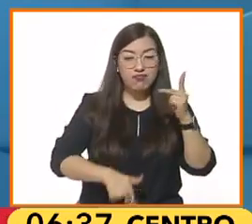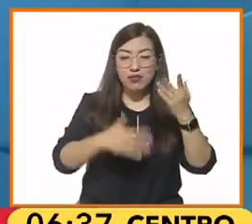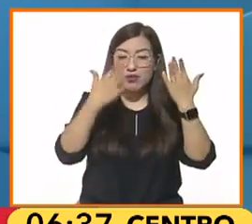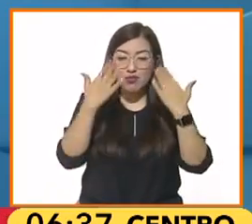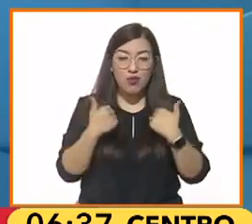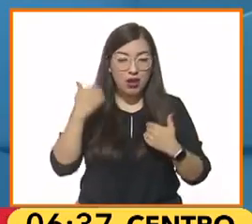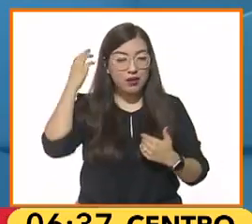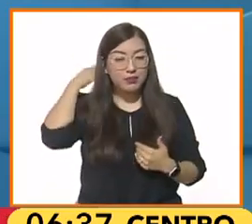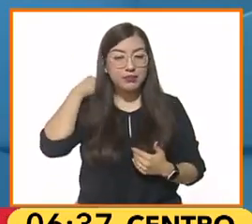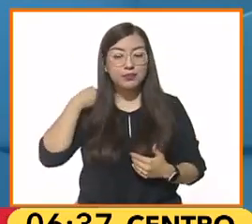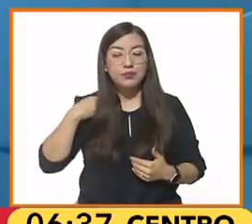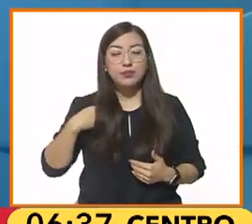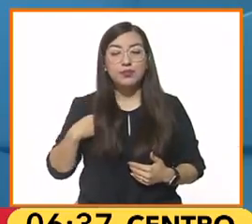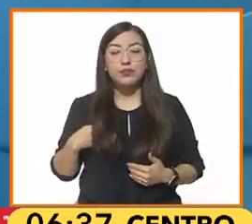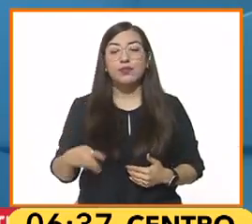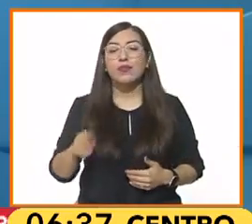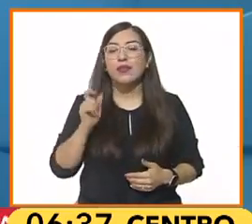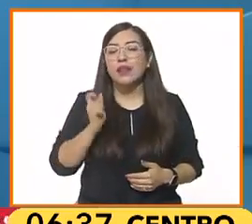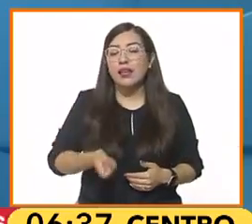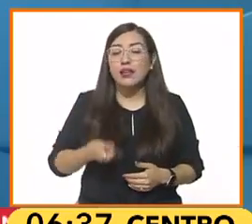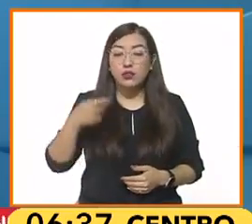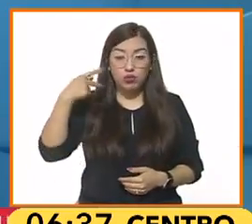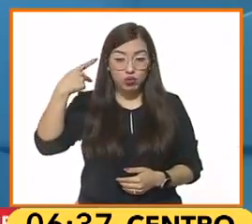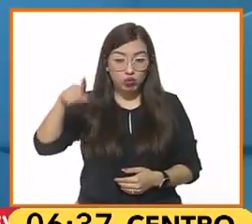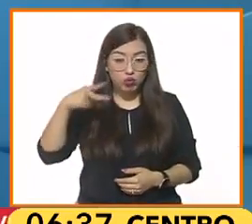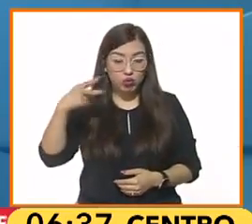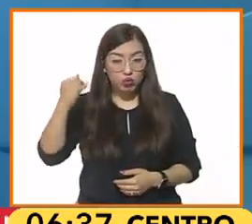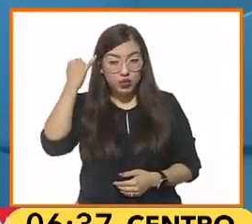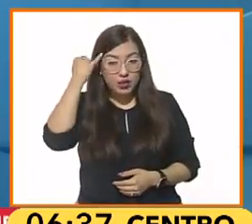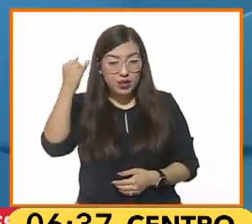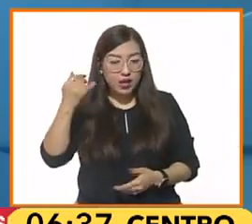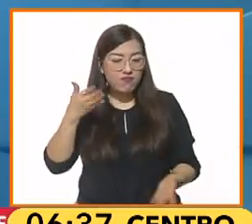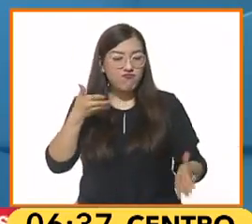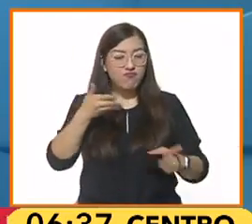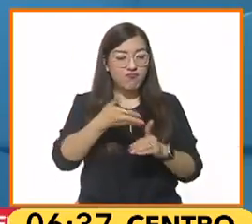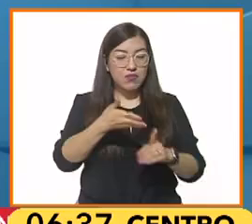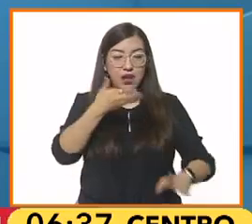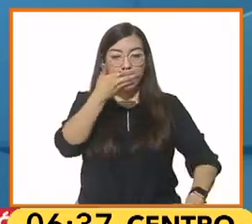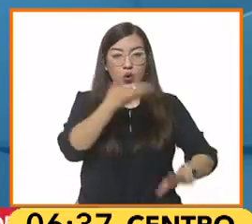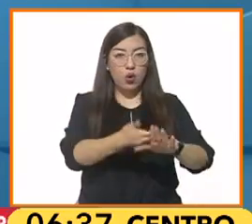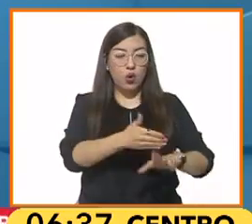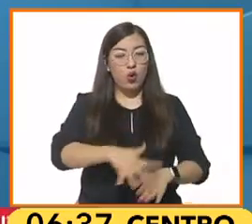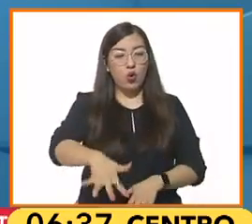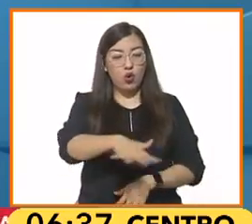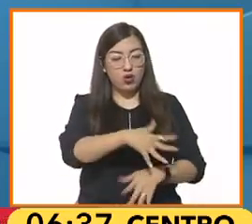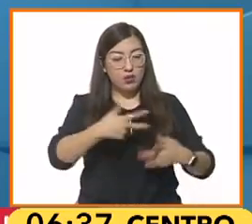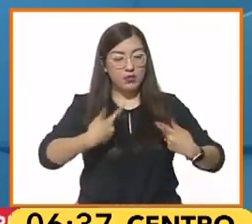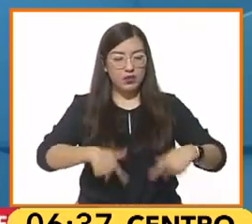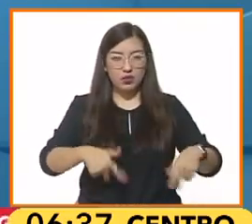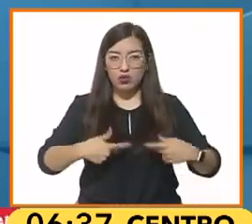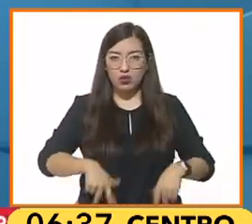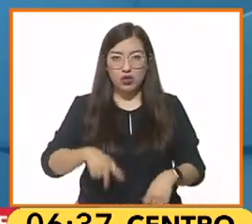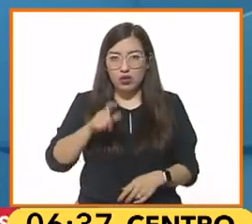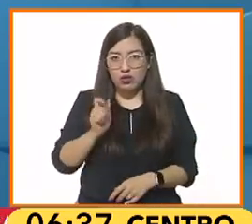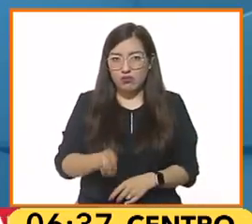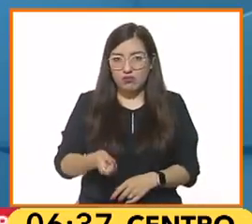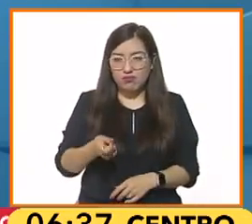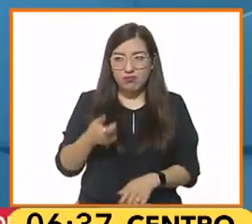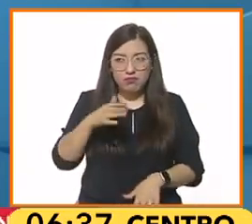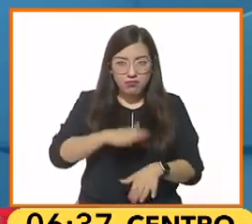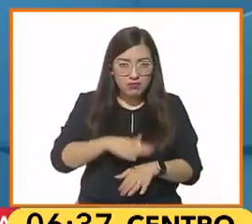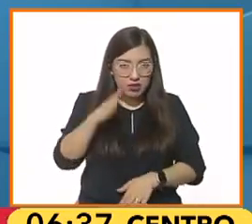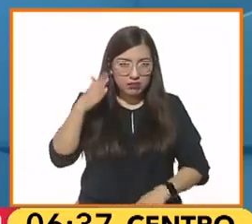lo cual se ve claramente que las intenciones bélicas van contra la población civil y no contra los combatientes de Hamas, como el primer